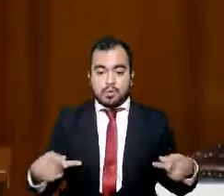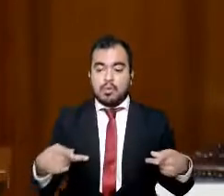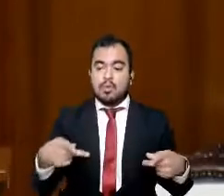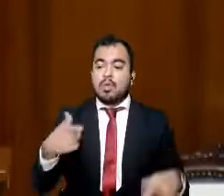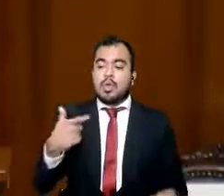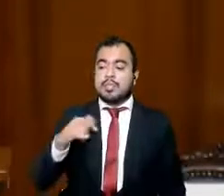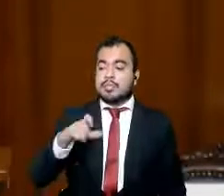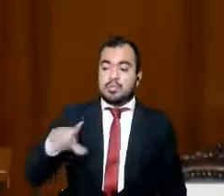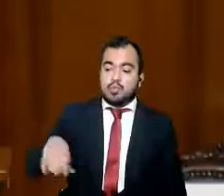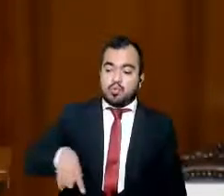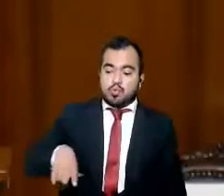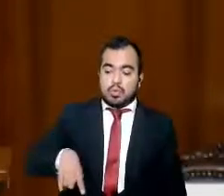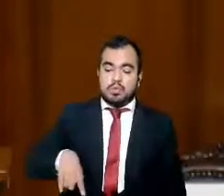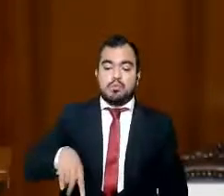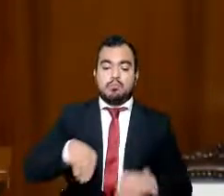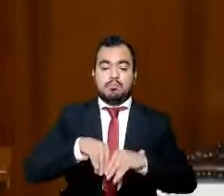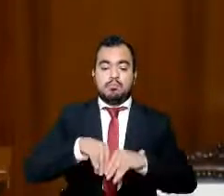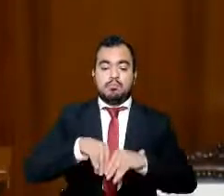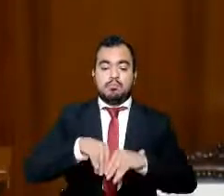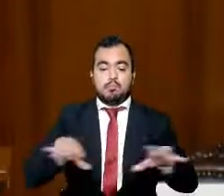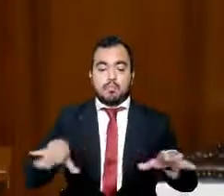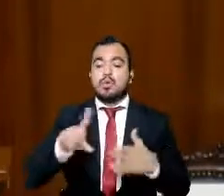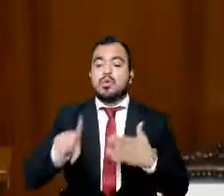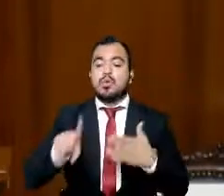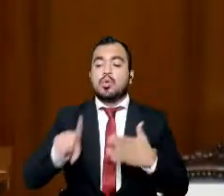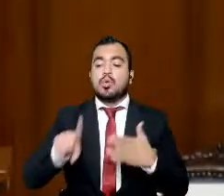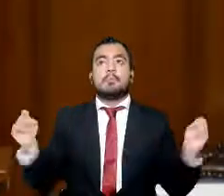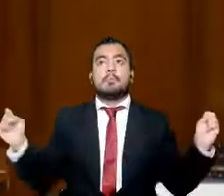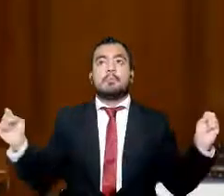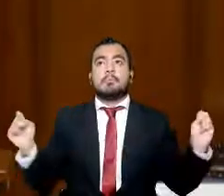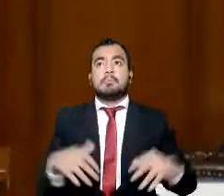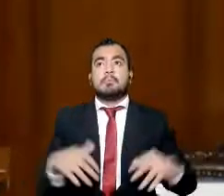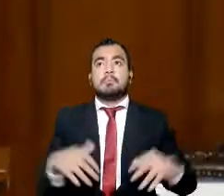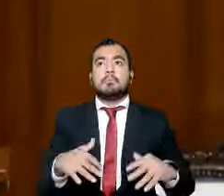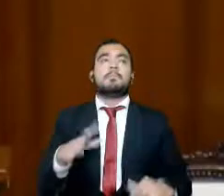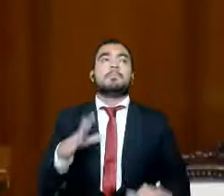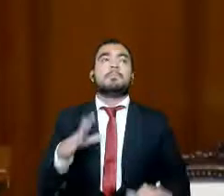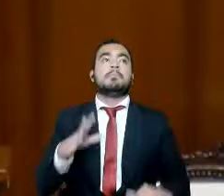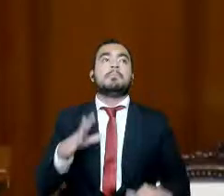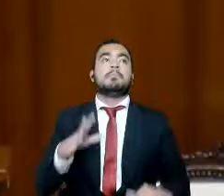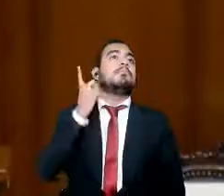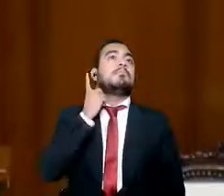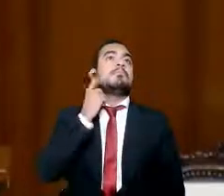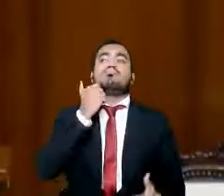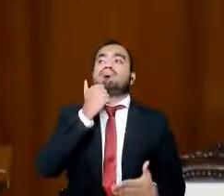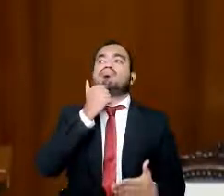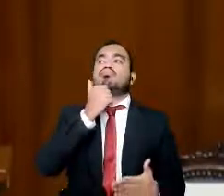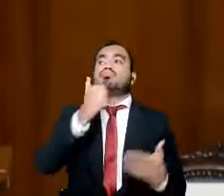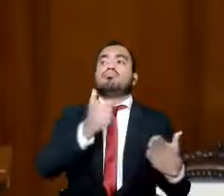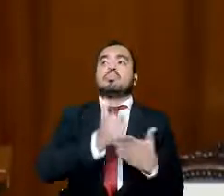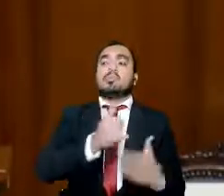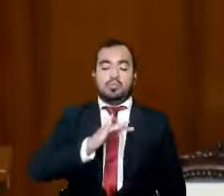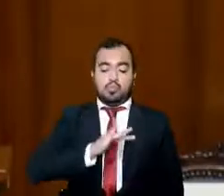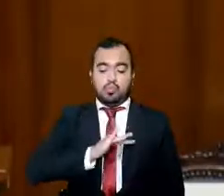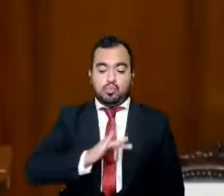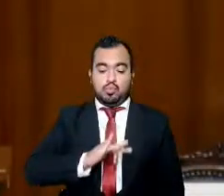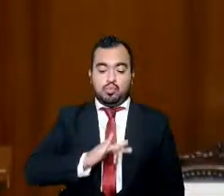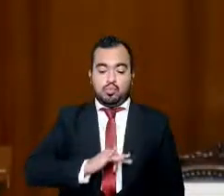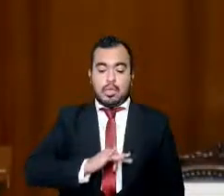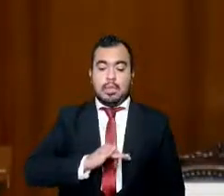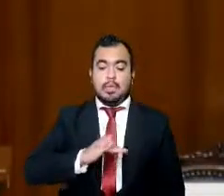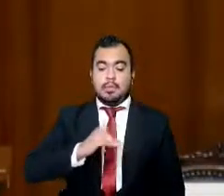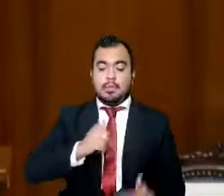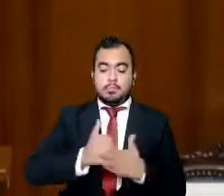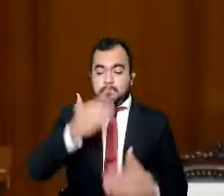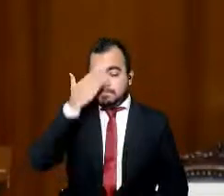dado en el Palacio del Poder Legislativo, en la ciudad de Toluca de Lerdo, capital del Estado de México,